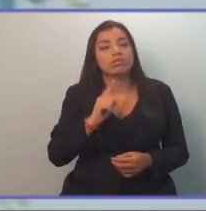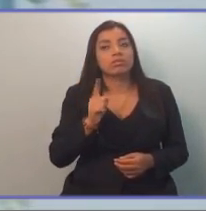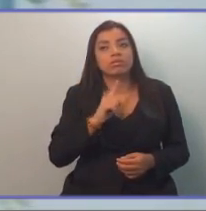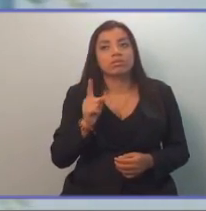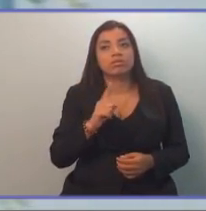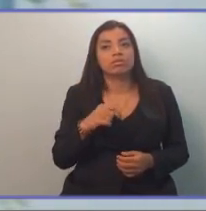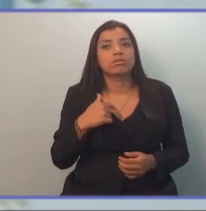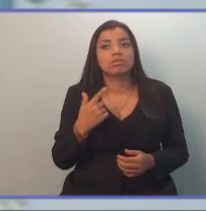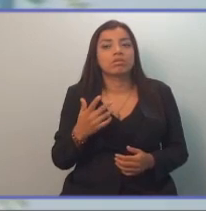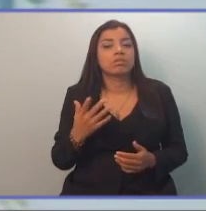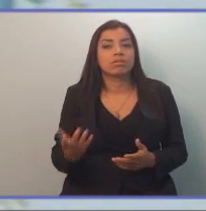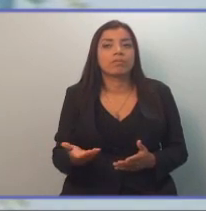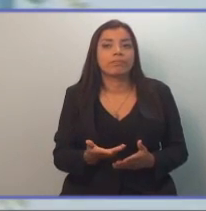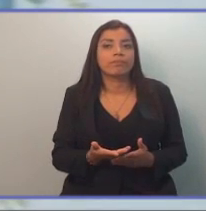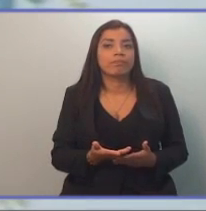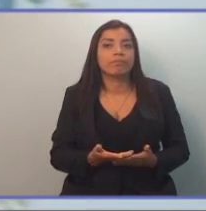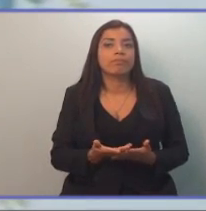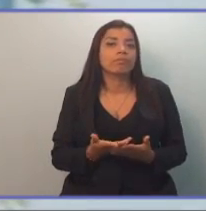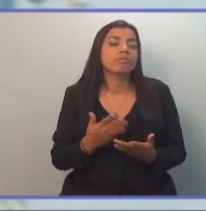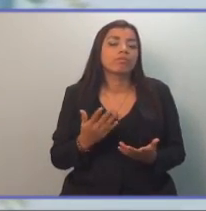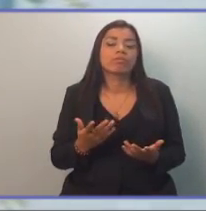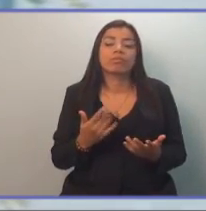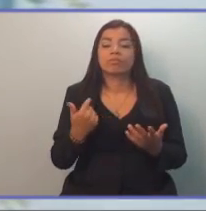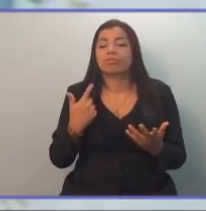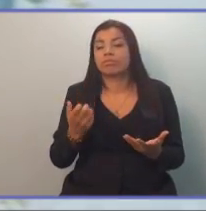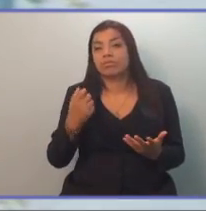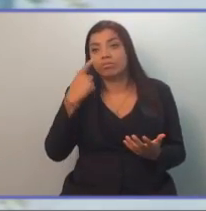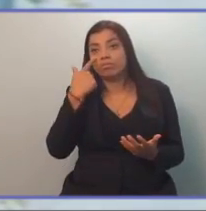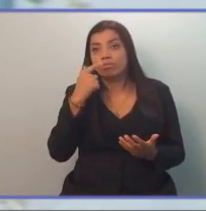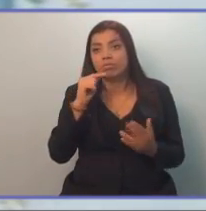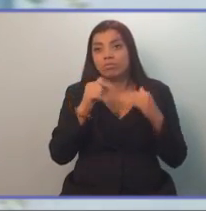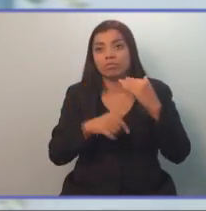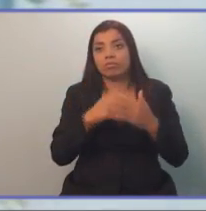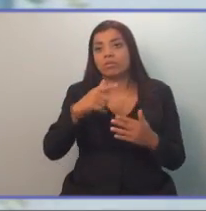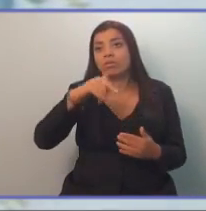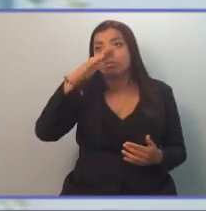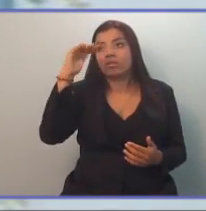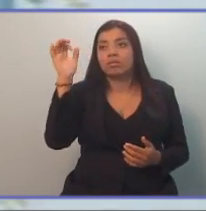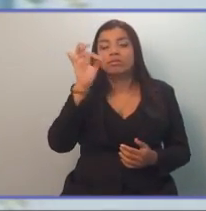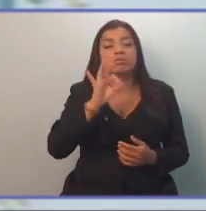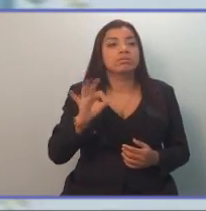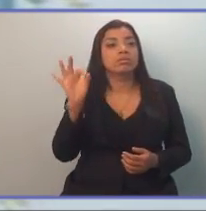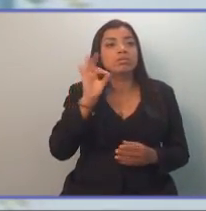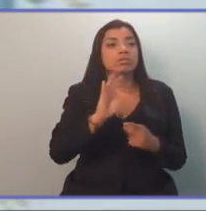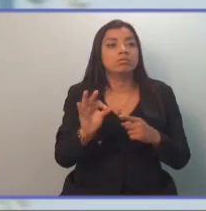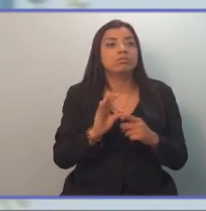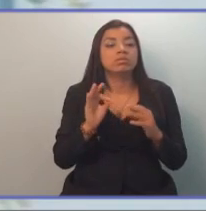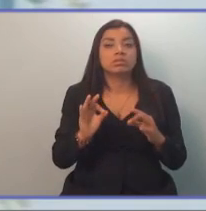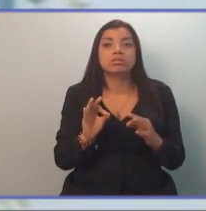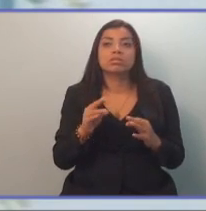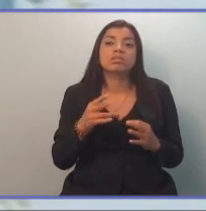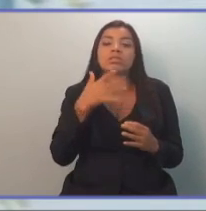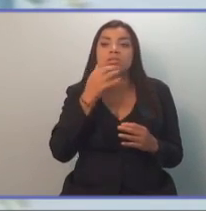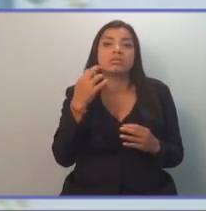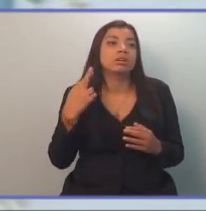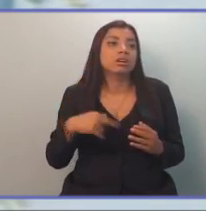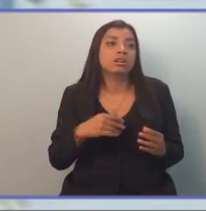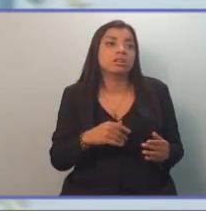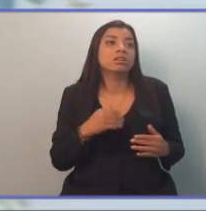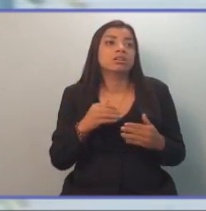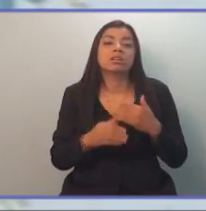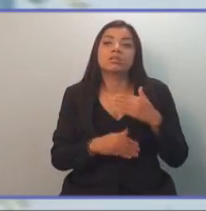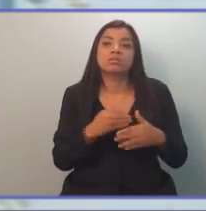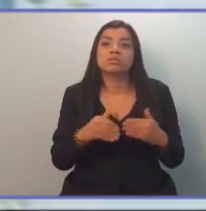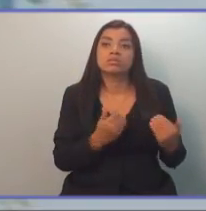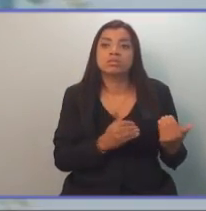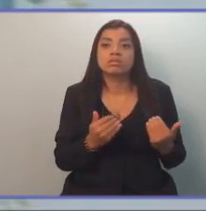intentamos primero ver si en el país va a dar los mejores resultados. La realidad es que el modelo no ha sido muy feliz